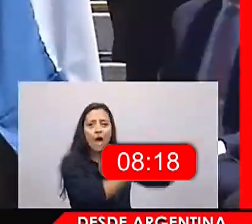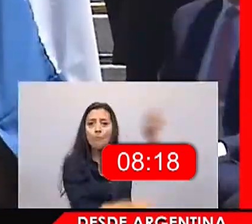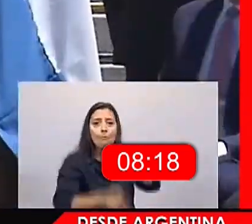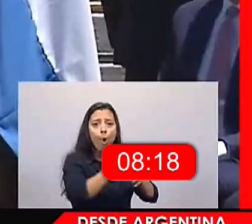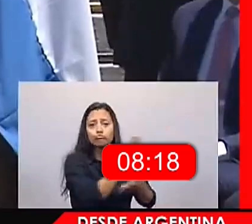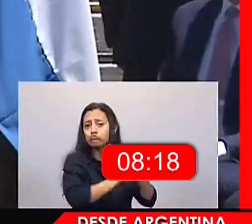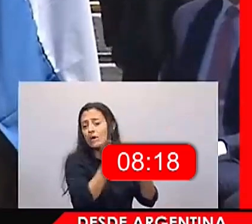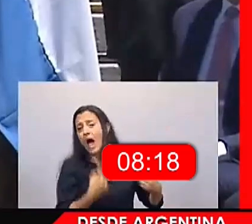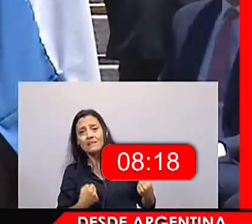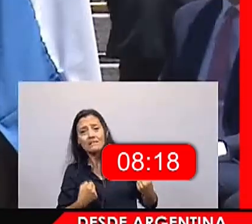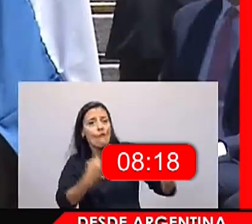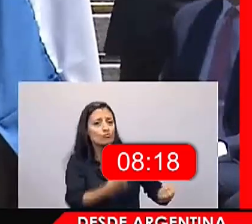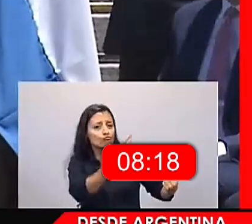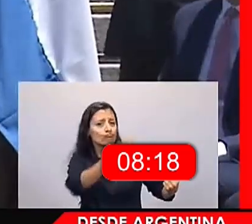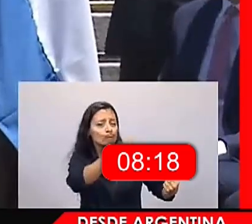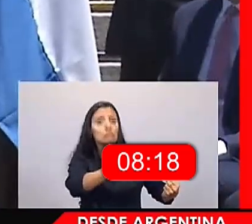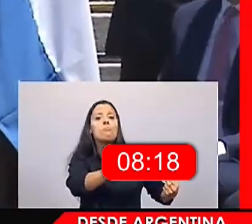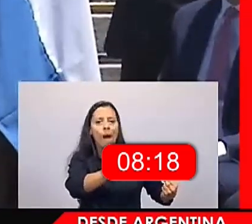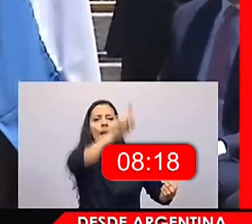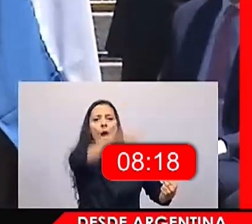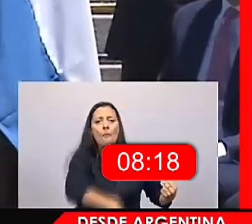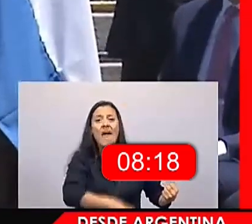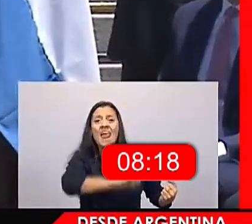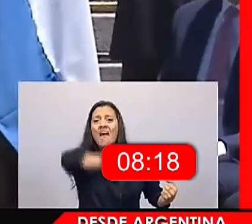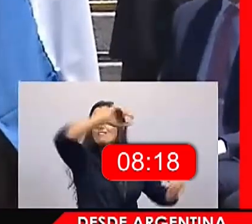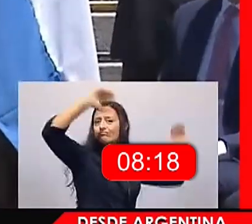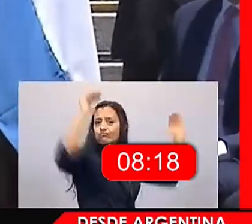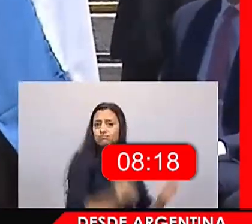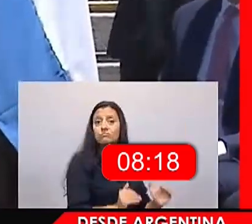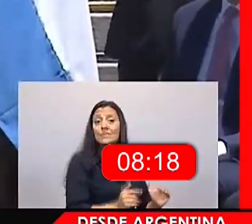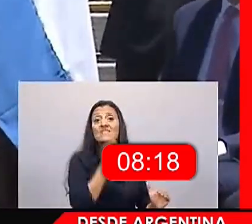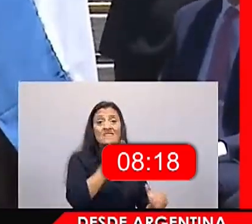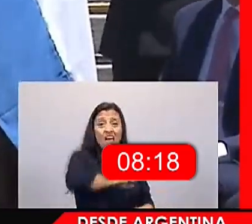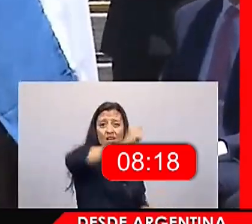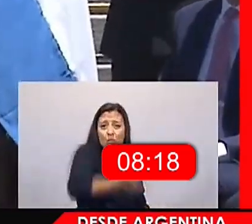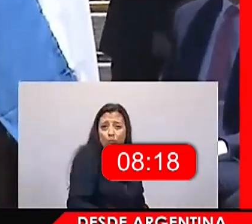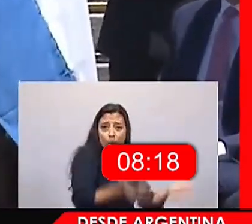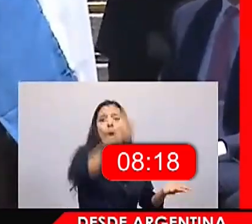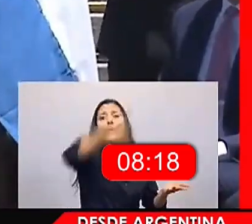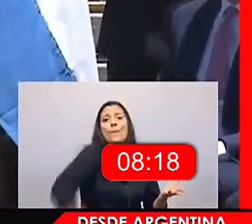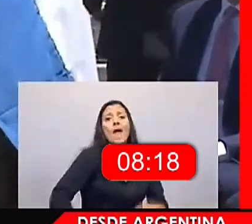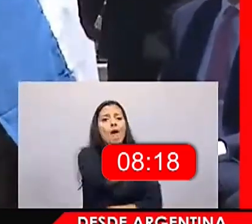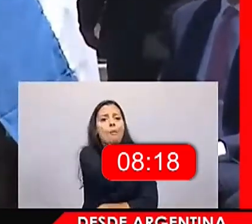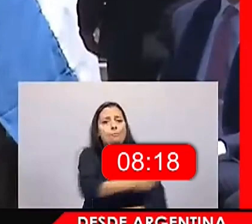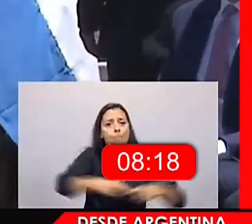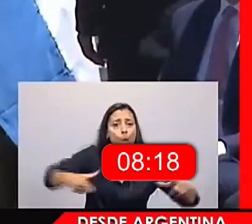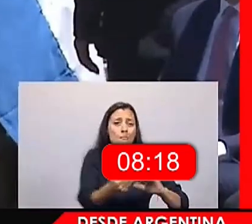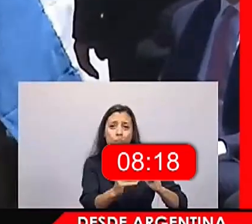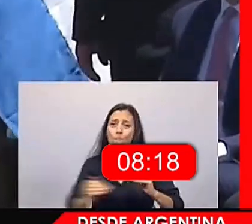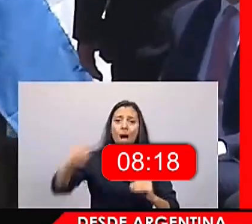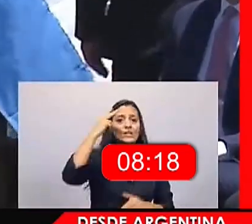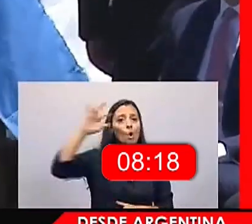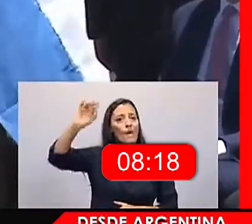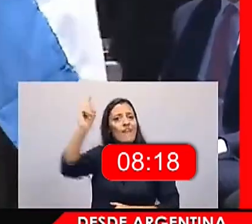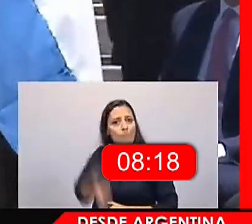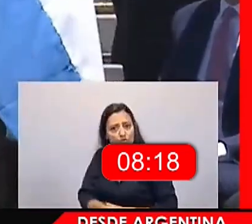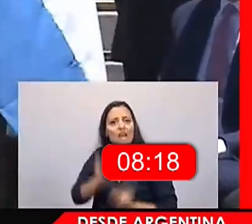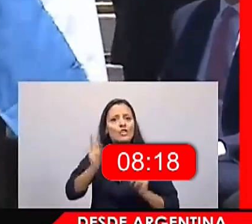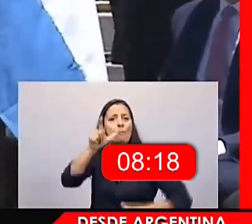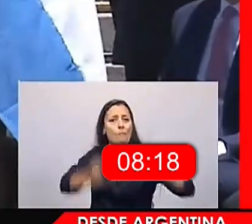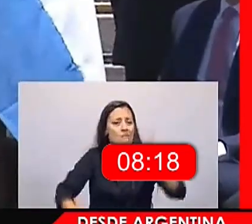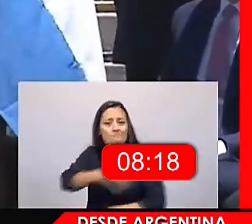oculta su voto o no responde a encuestas. Entonces, digamos, estábamos todo el tiempo trabajando con una fotografía